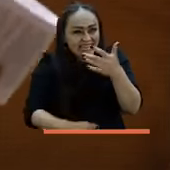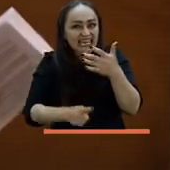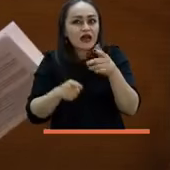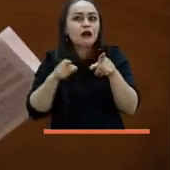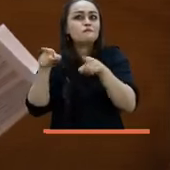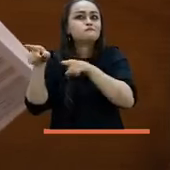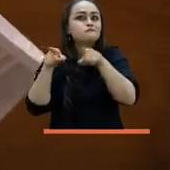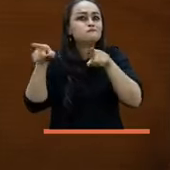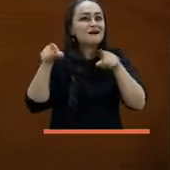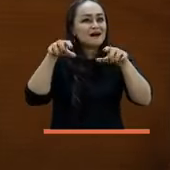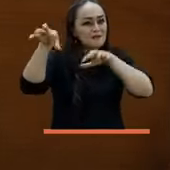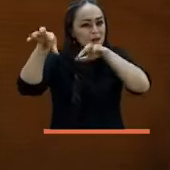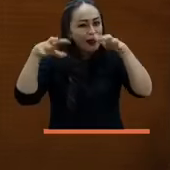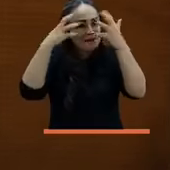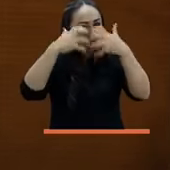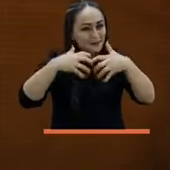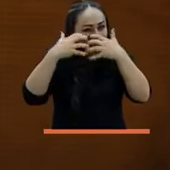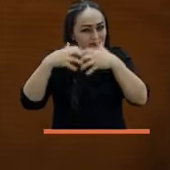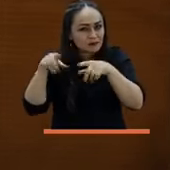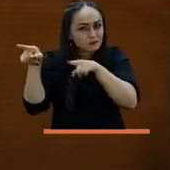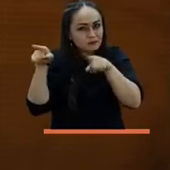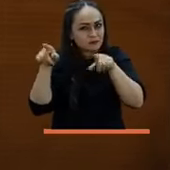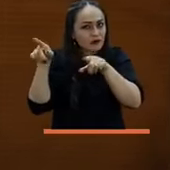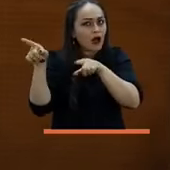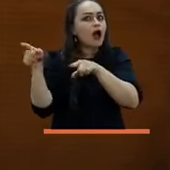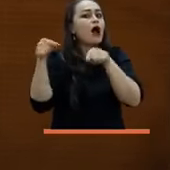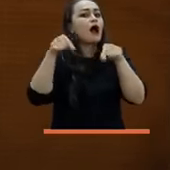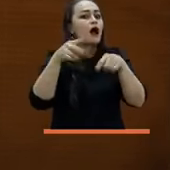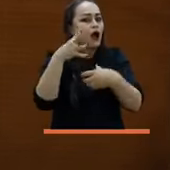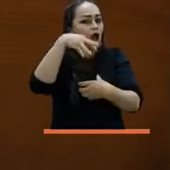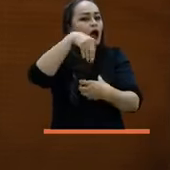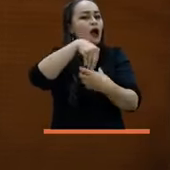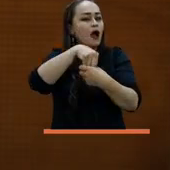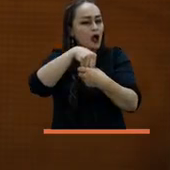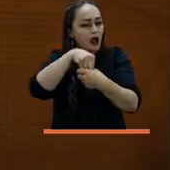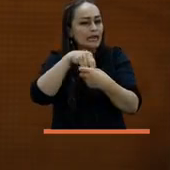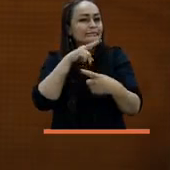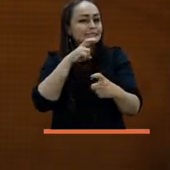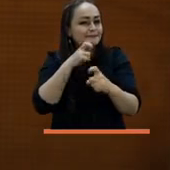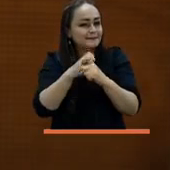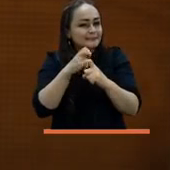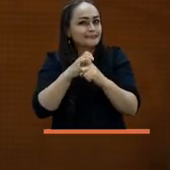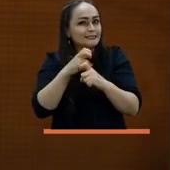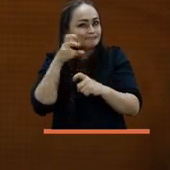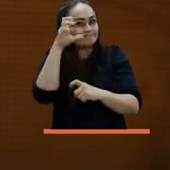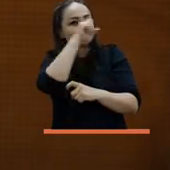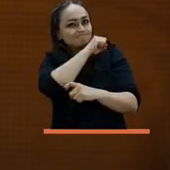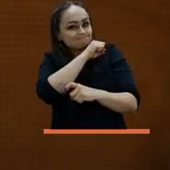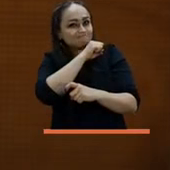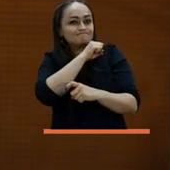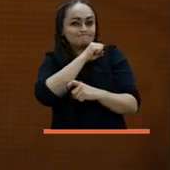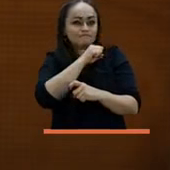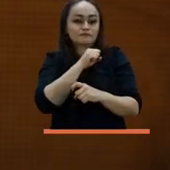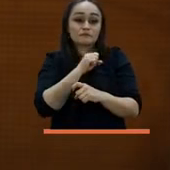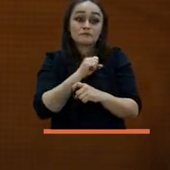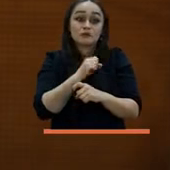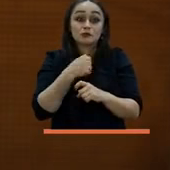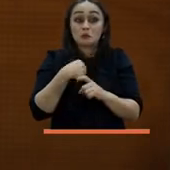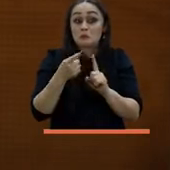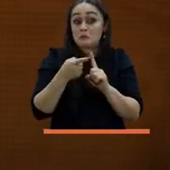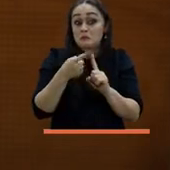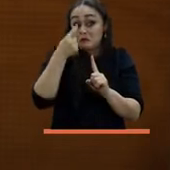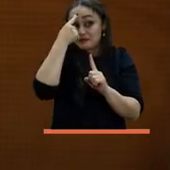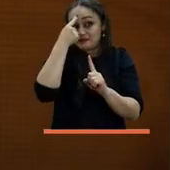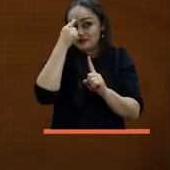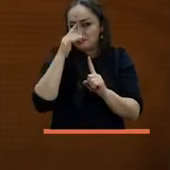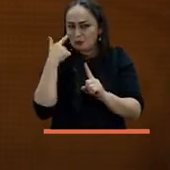sectores y en otras empresas pero que al mirarnos de puertas para adentro nos cuesta trabajo reconocer ello lo primero se diría es esos